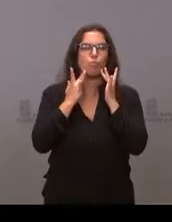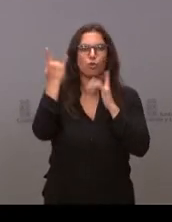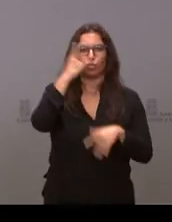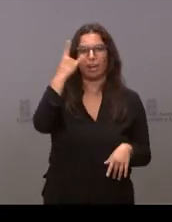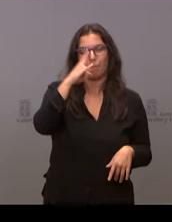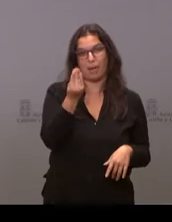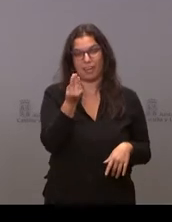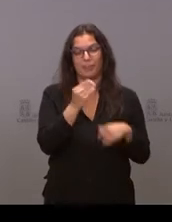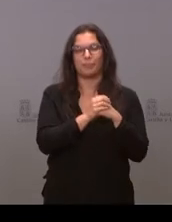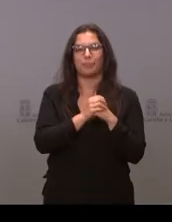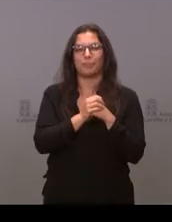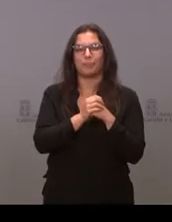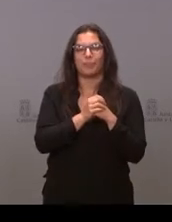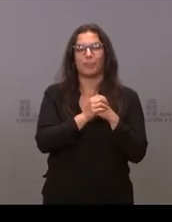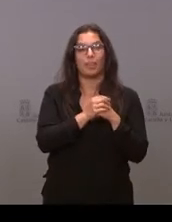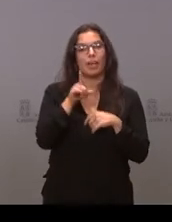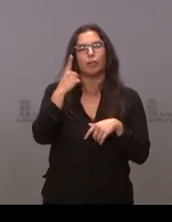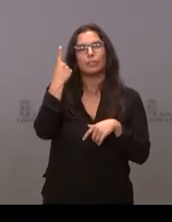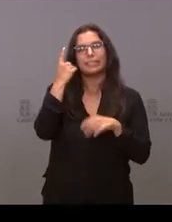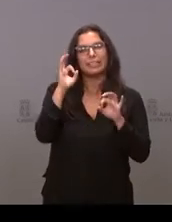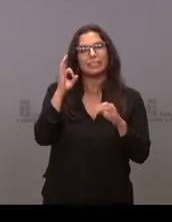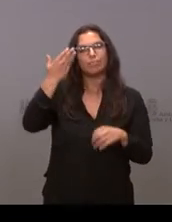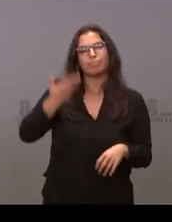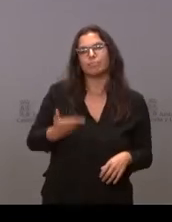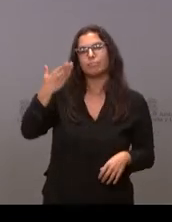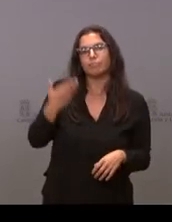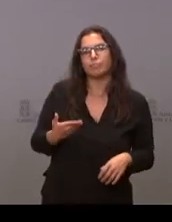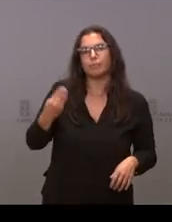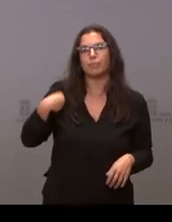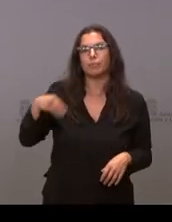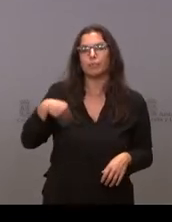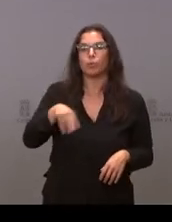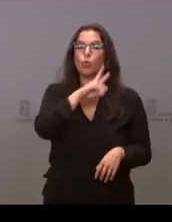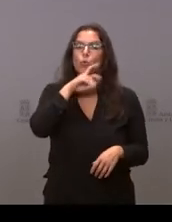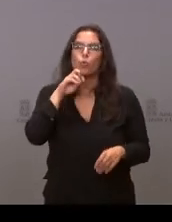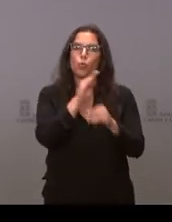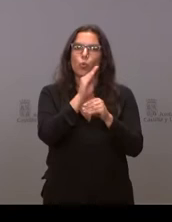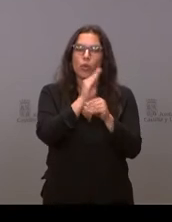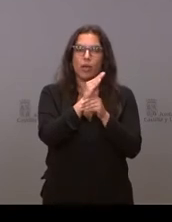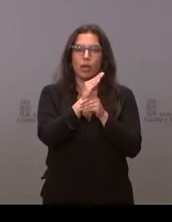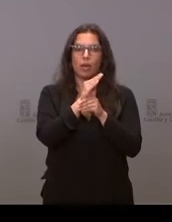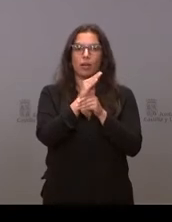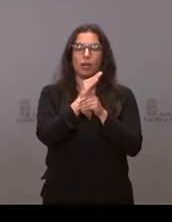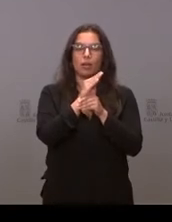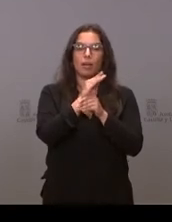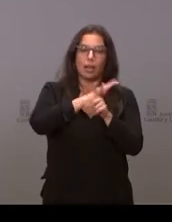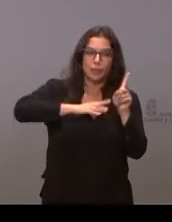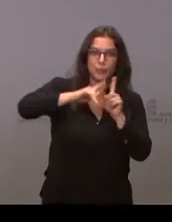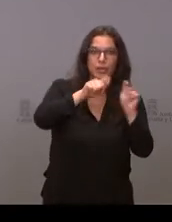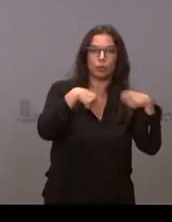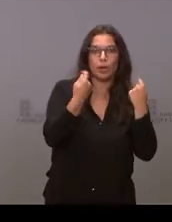Salamac, una parte fundamental se refiere evidentemente a la sostenibilidad. Sostenibilidad primero económica, evidentemente,